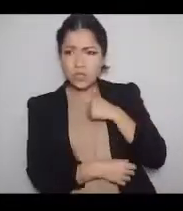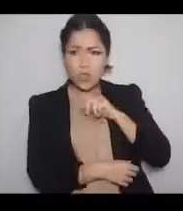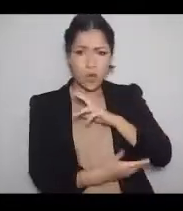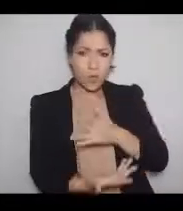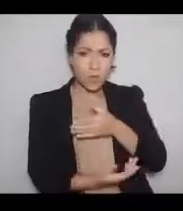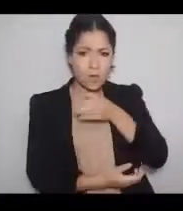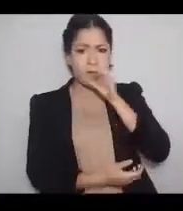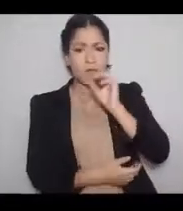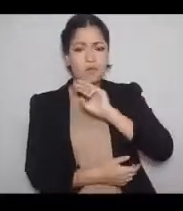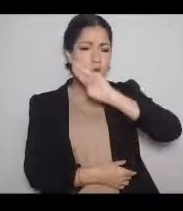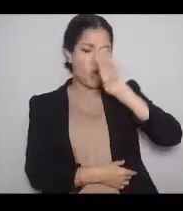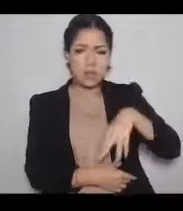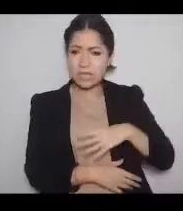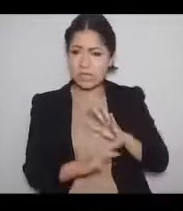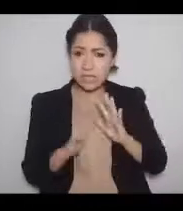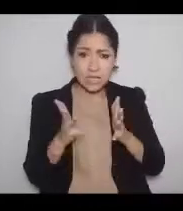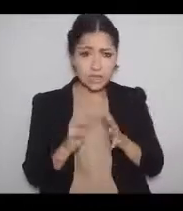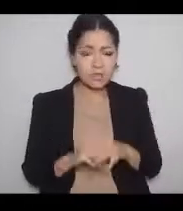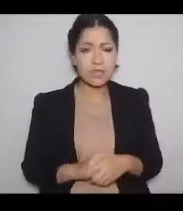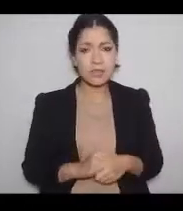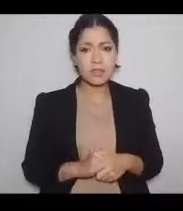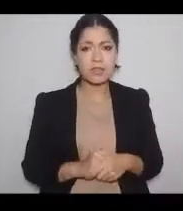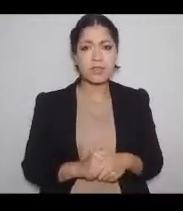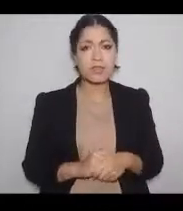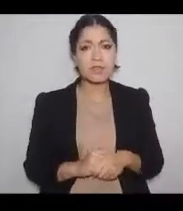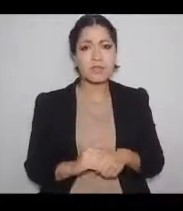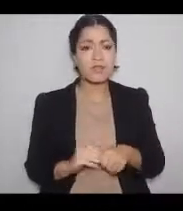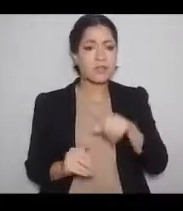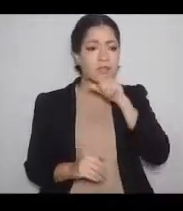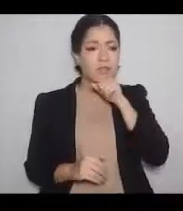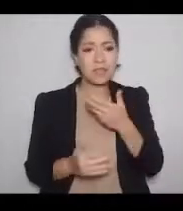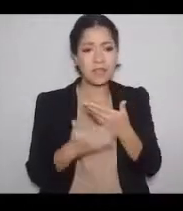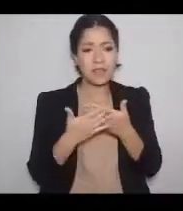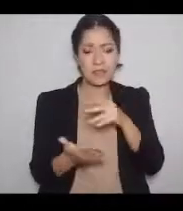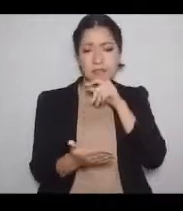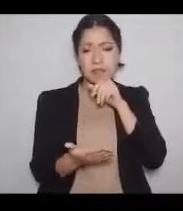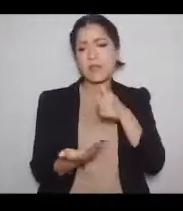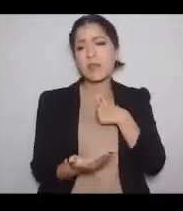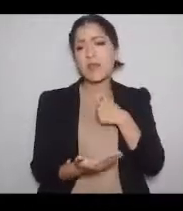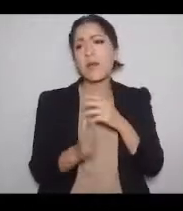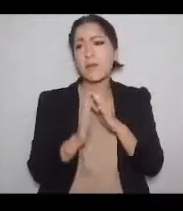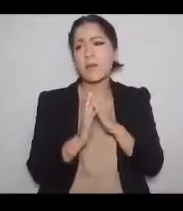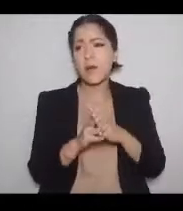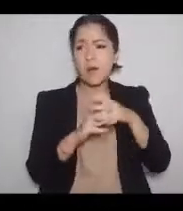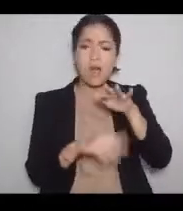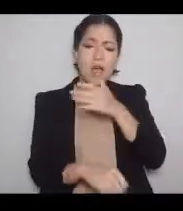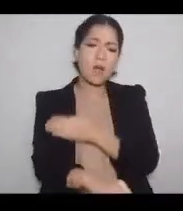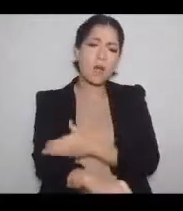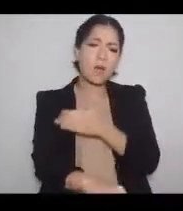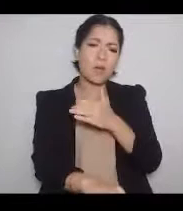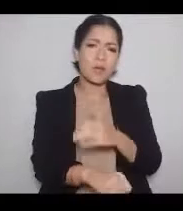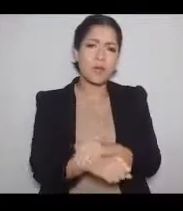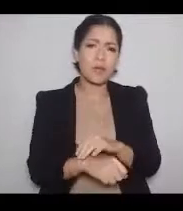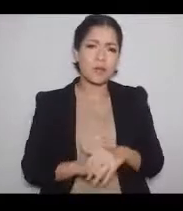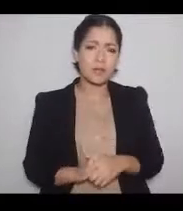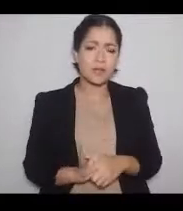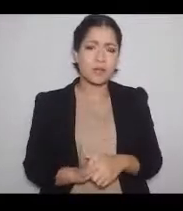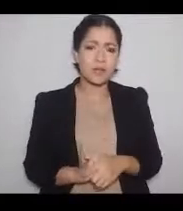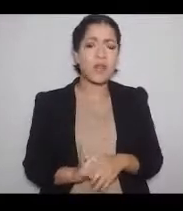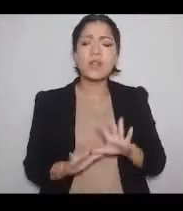dulce compañía. No deberías hablar. No minimices la fuerza de un moribundo. Nos necesitamos, Tico. ¡Sí!